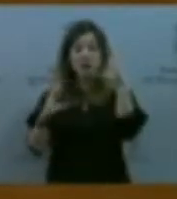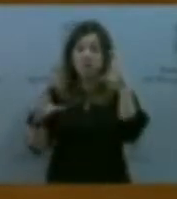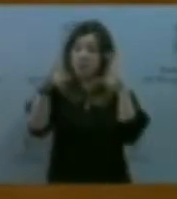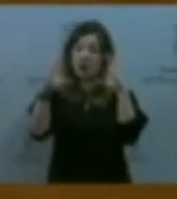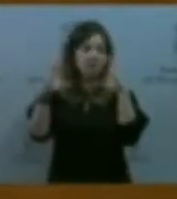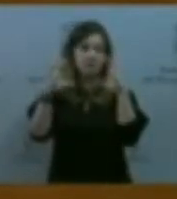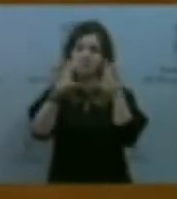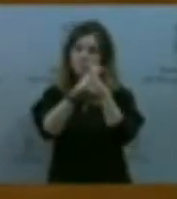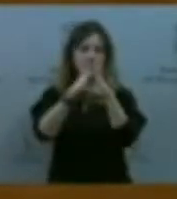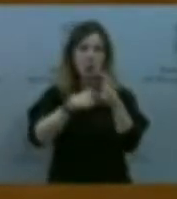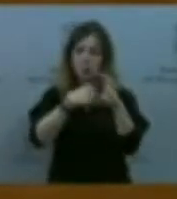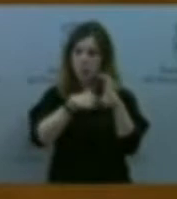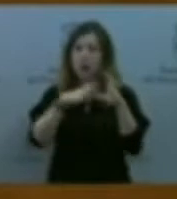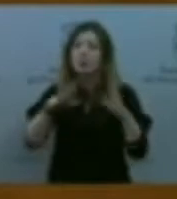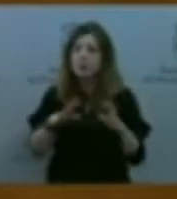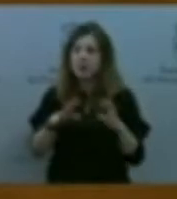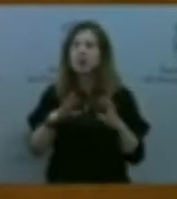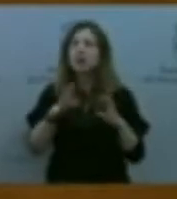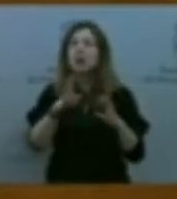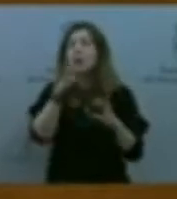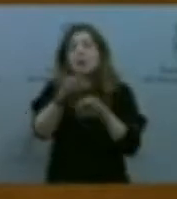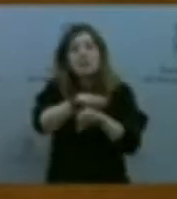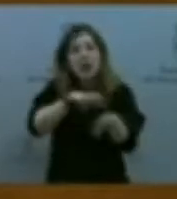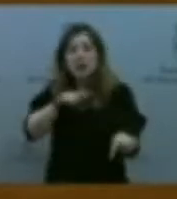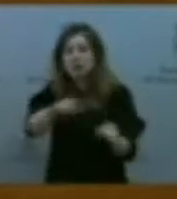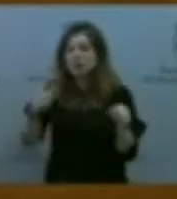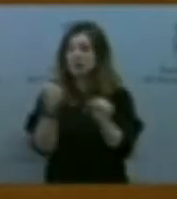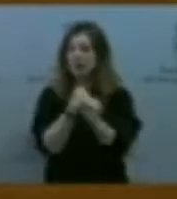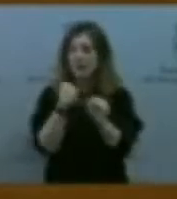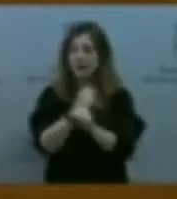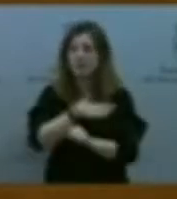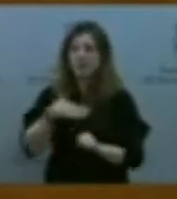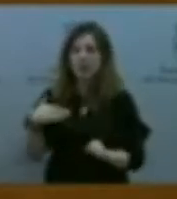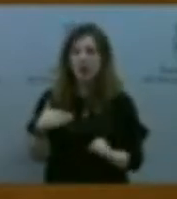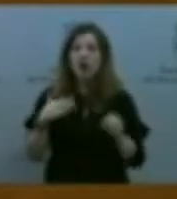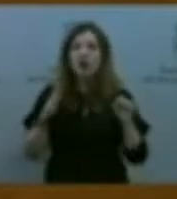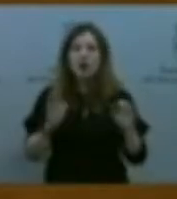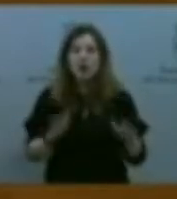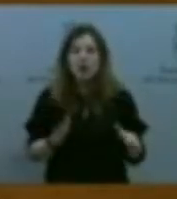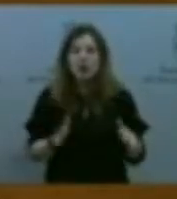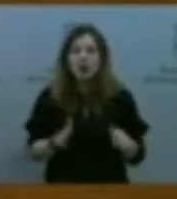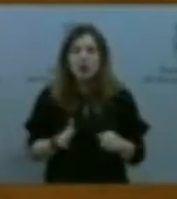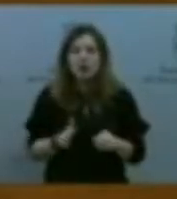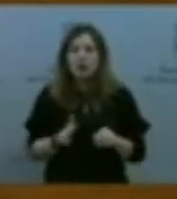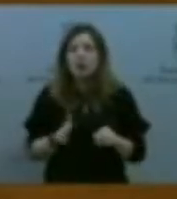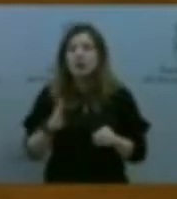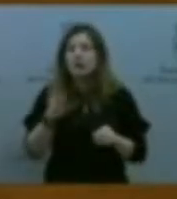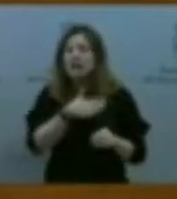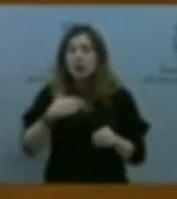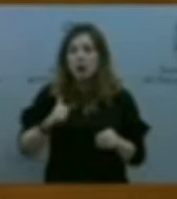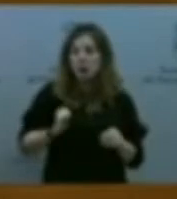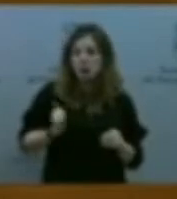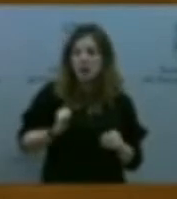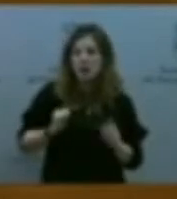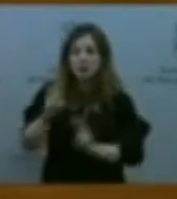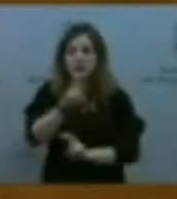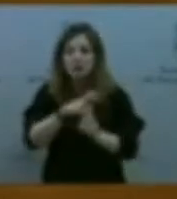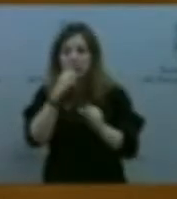trabajar y desea buscar oportunidades para obtener un empleo, pero